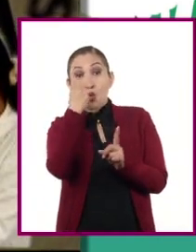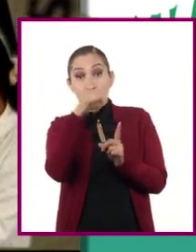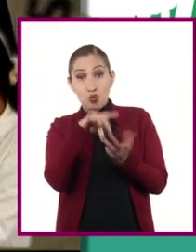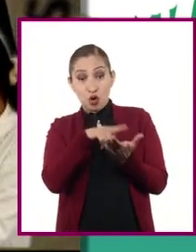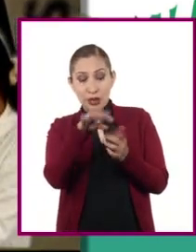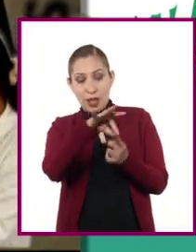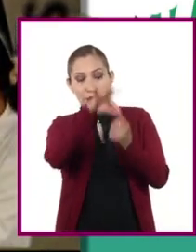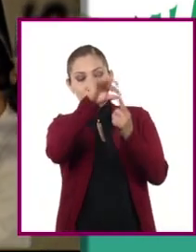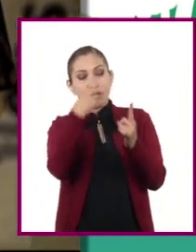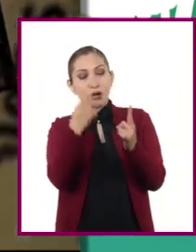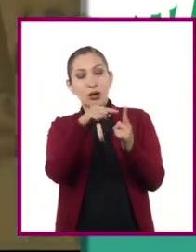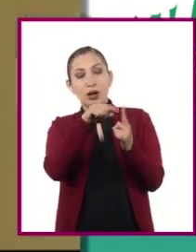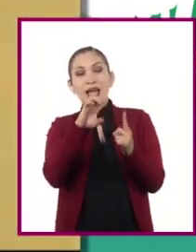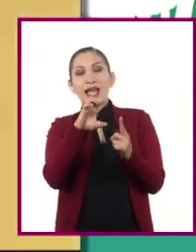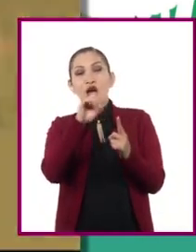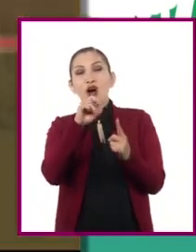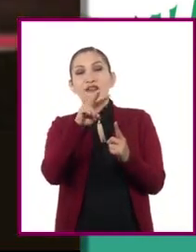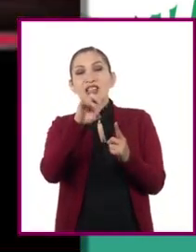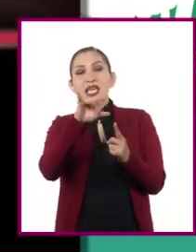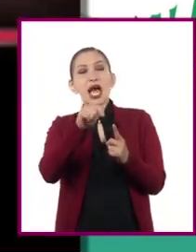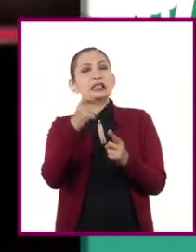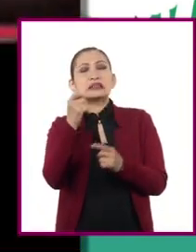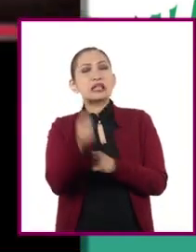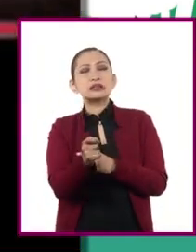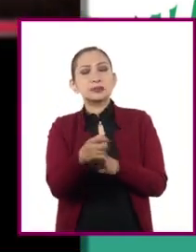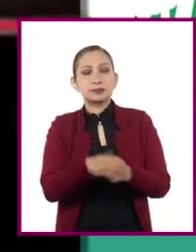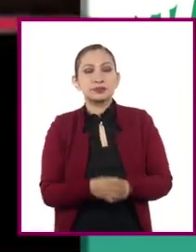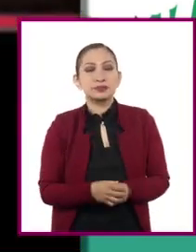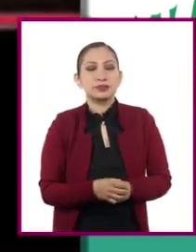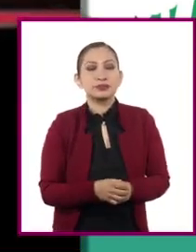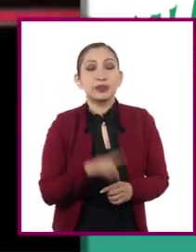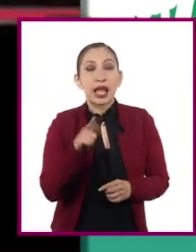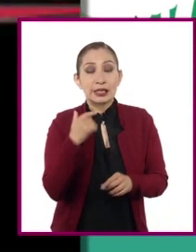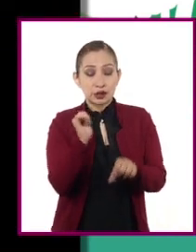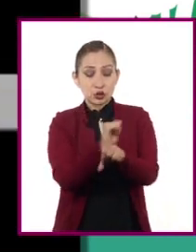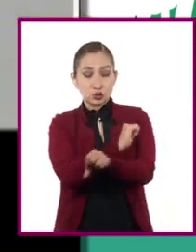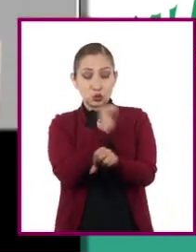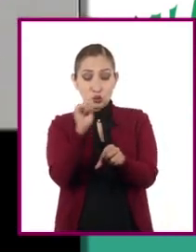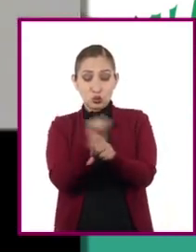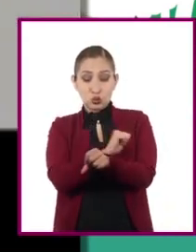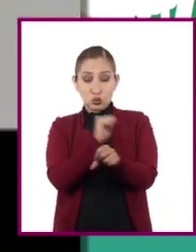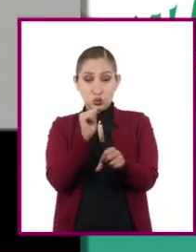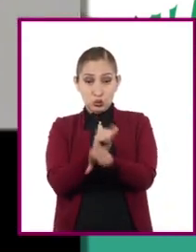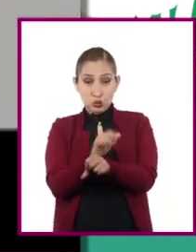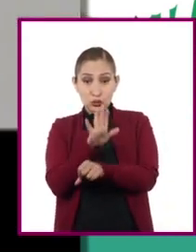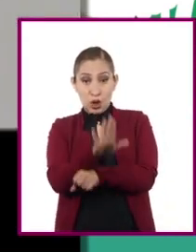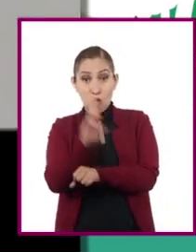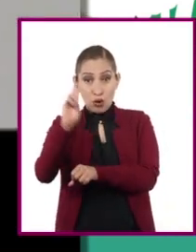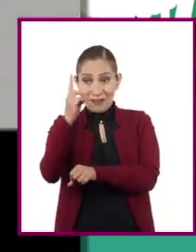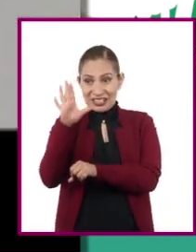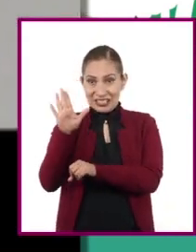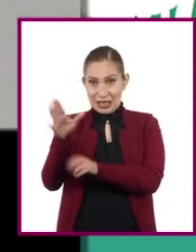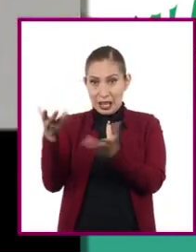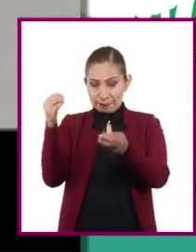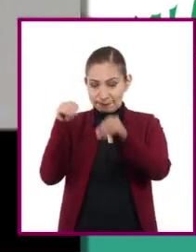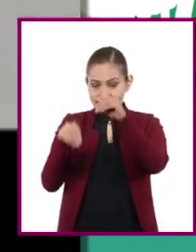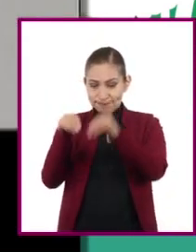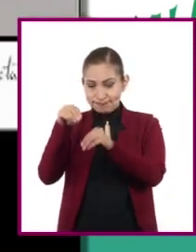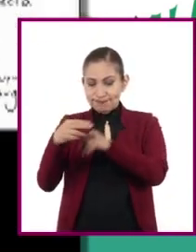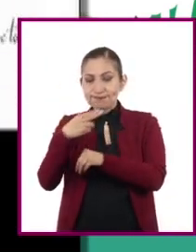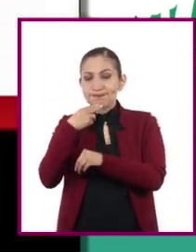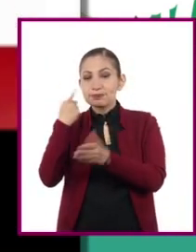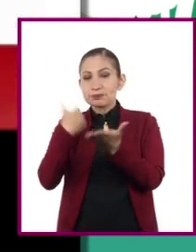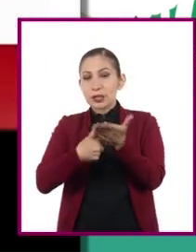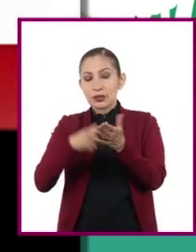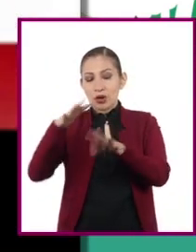esos proyectos se llama Ecovía. Y Ecovía es el vehículo universitario que